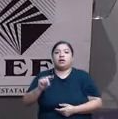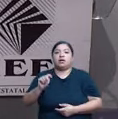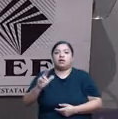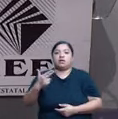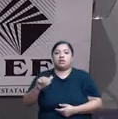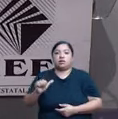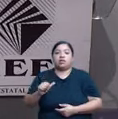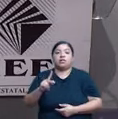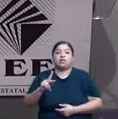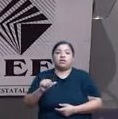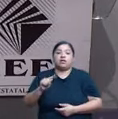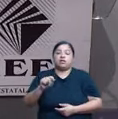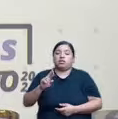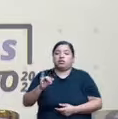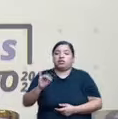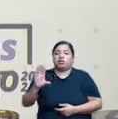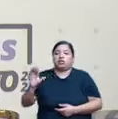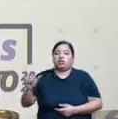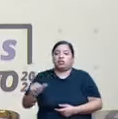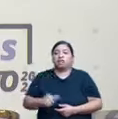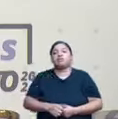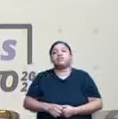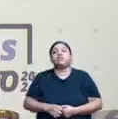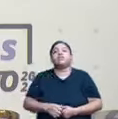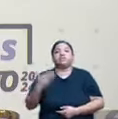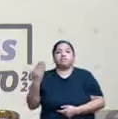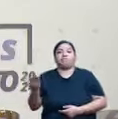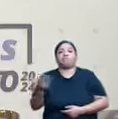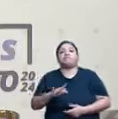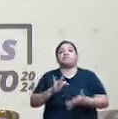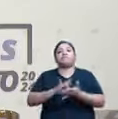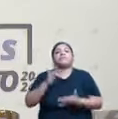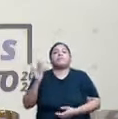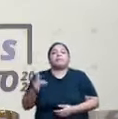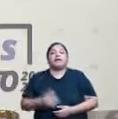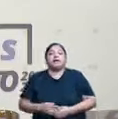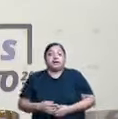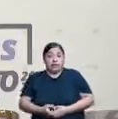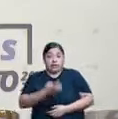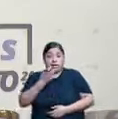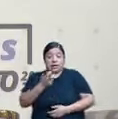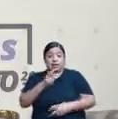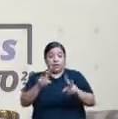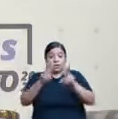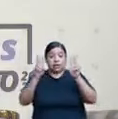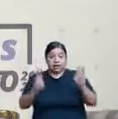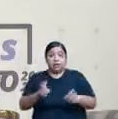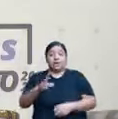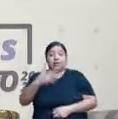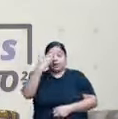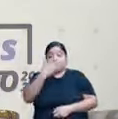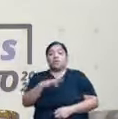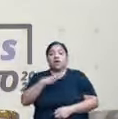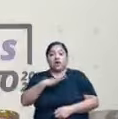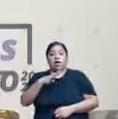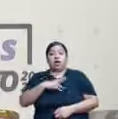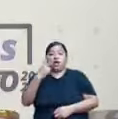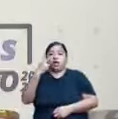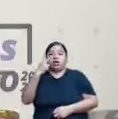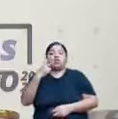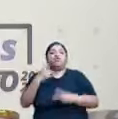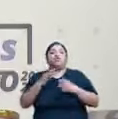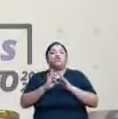Jiménez. Candidata, tiene la palabra. Gracias. En ese sentido, recordemos que hay dos vertientes en la educación, una que tiene que